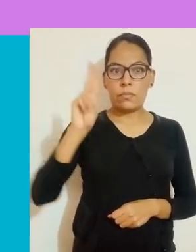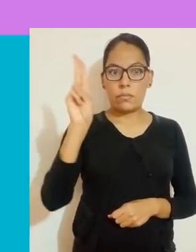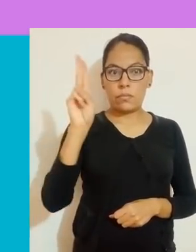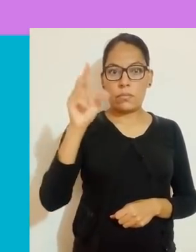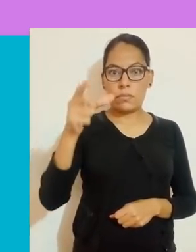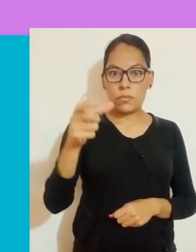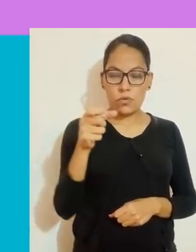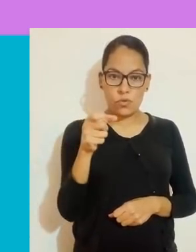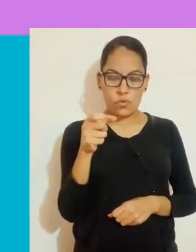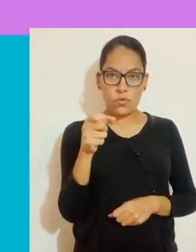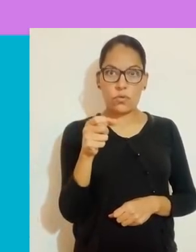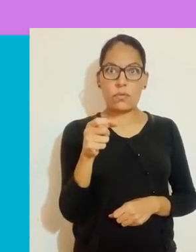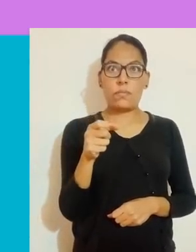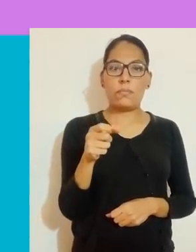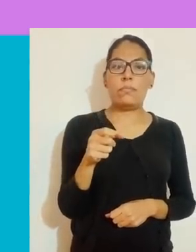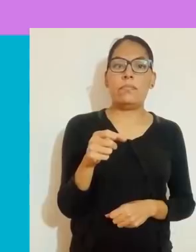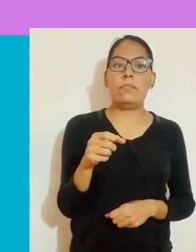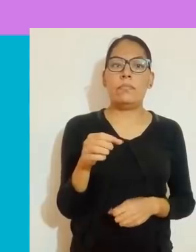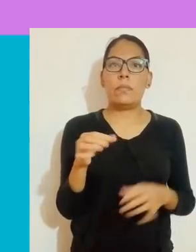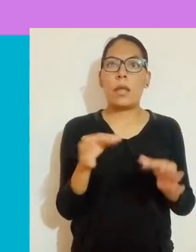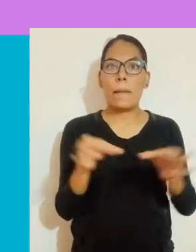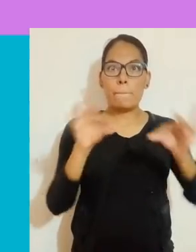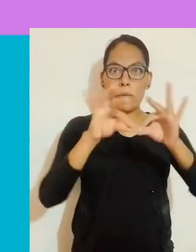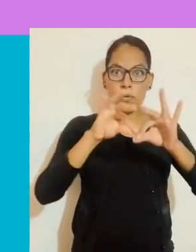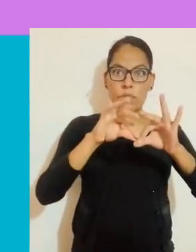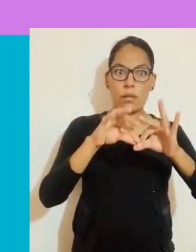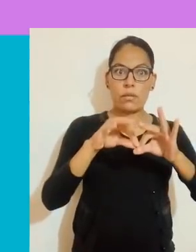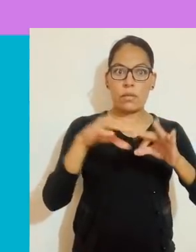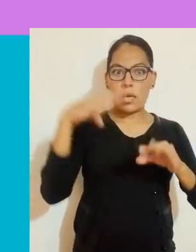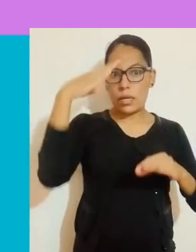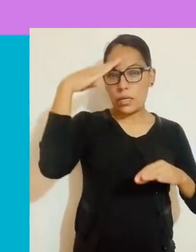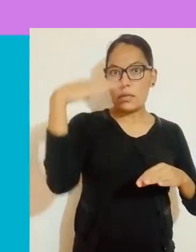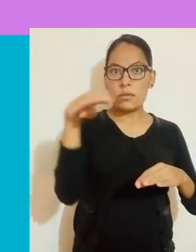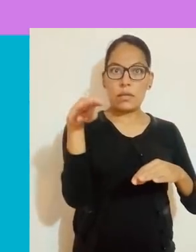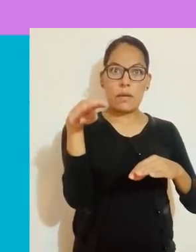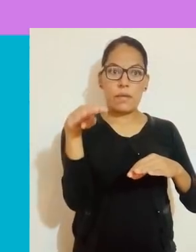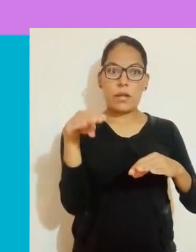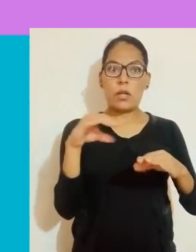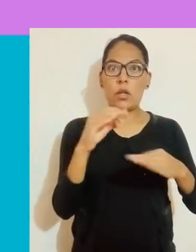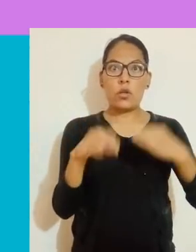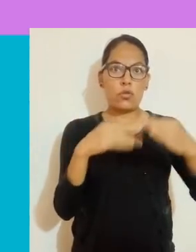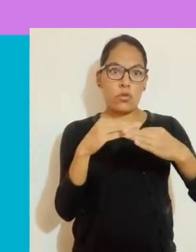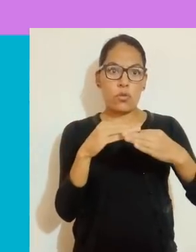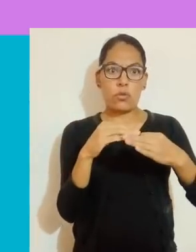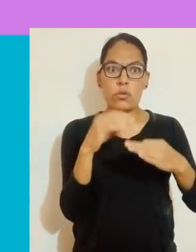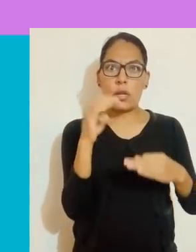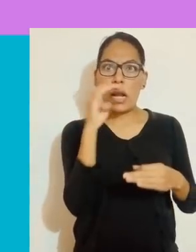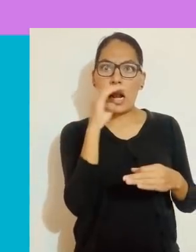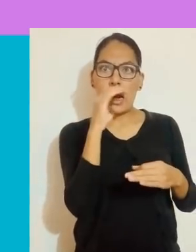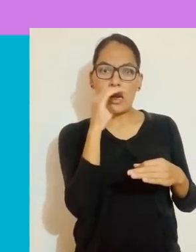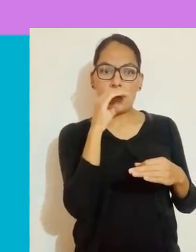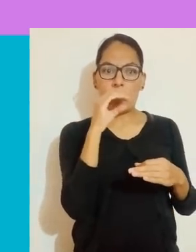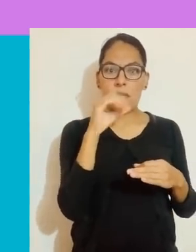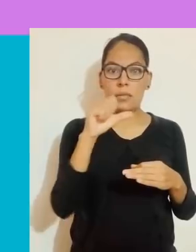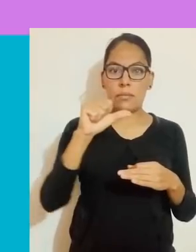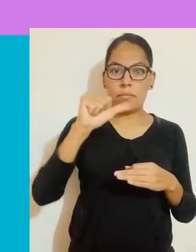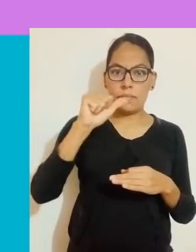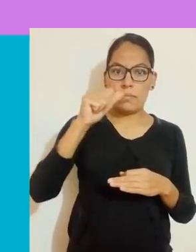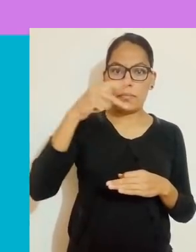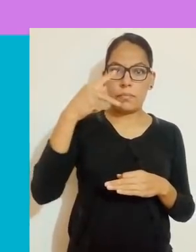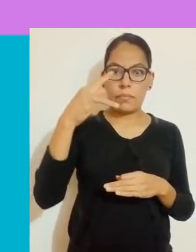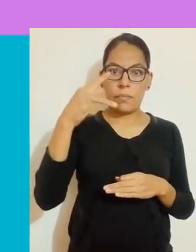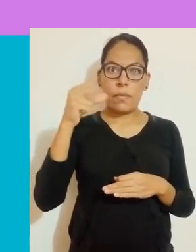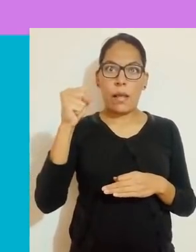compatible con Linux y casi todas las aplicaciones las debes comprar. Exacto. Linux es